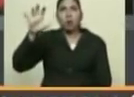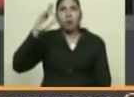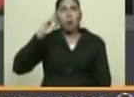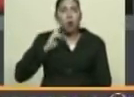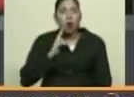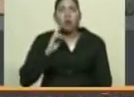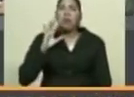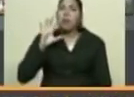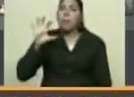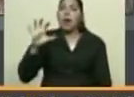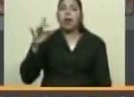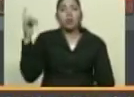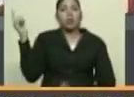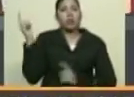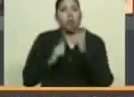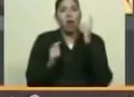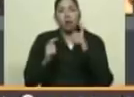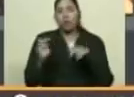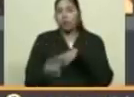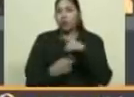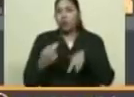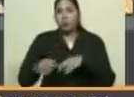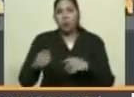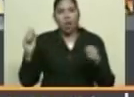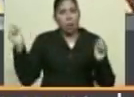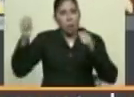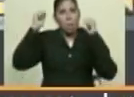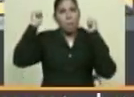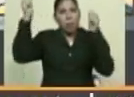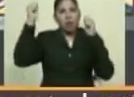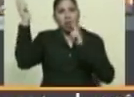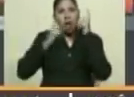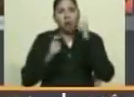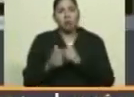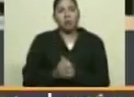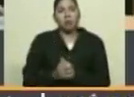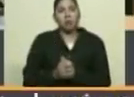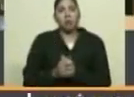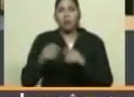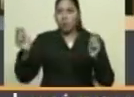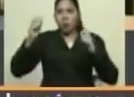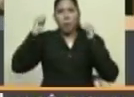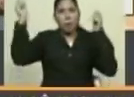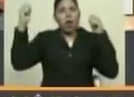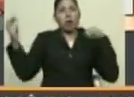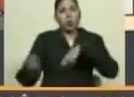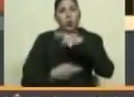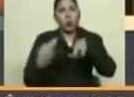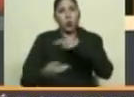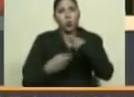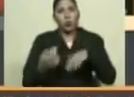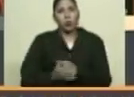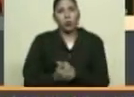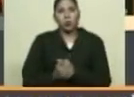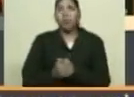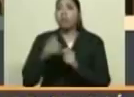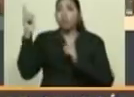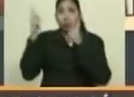de Hugo Chávez, la patria revolucionaria. ¡Que viva el comandante Chávez! ¡Viva! ¡Que viva la Revolución Bolivariana! ¡Viva! ¡Chávez